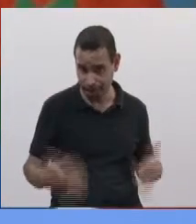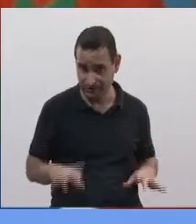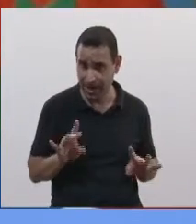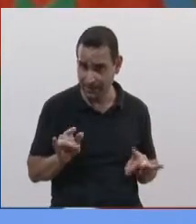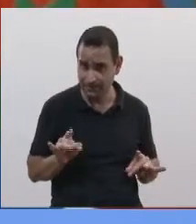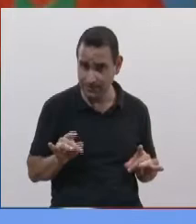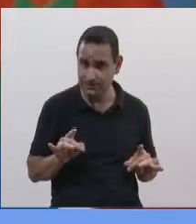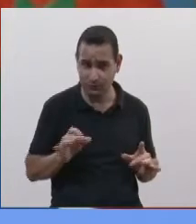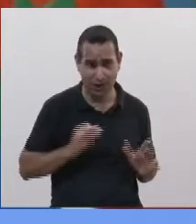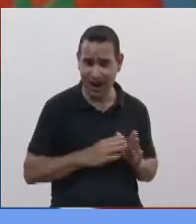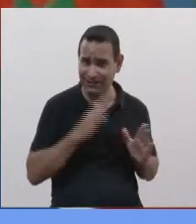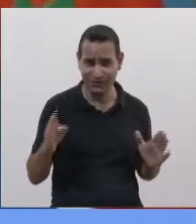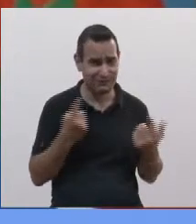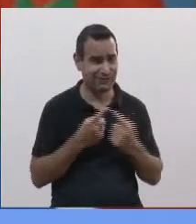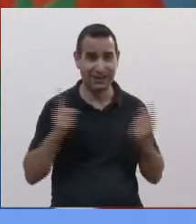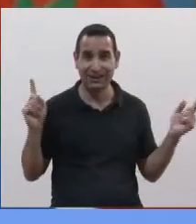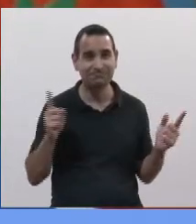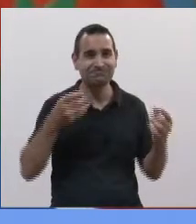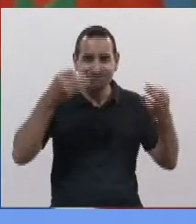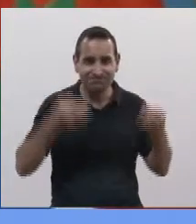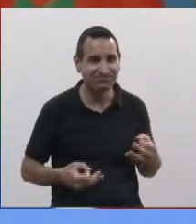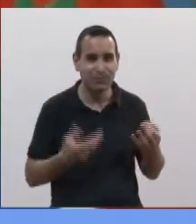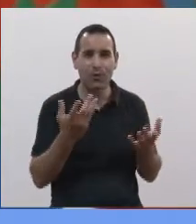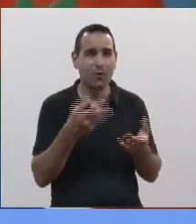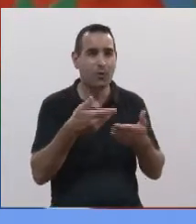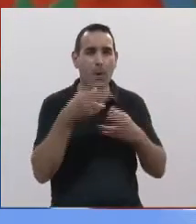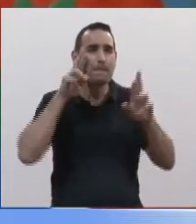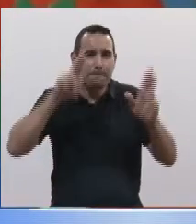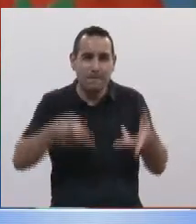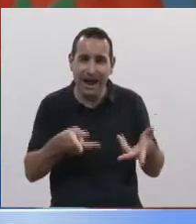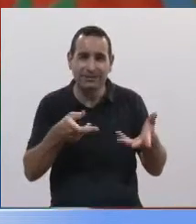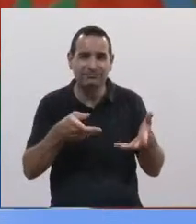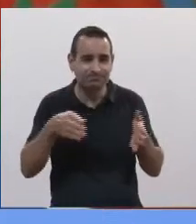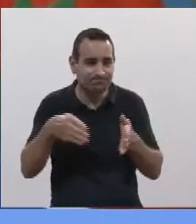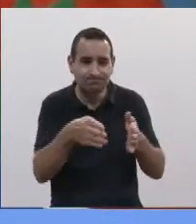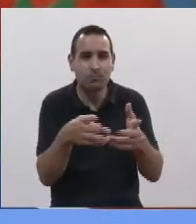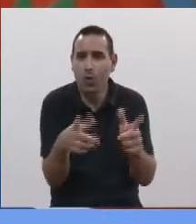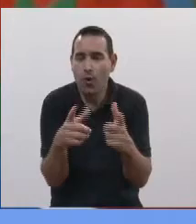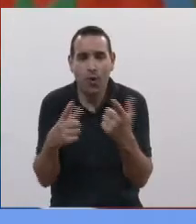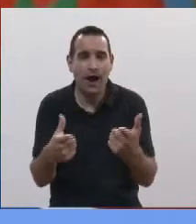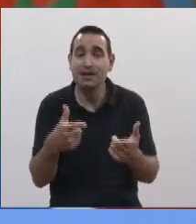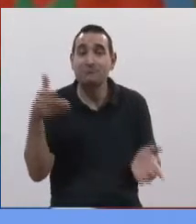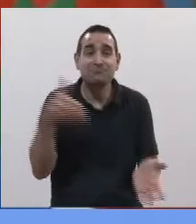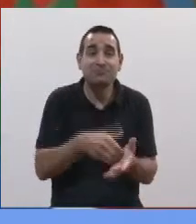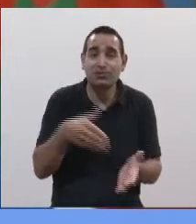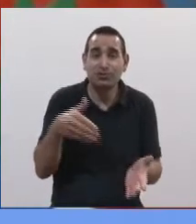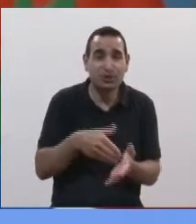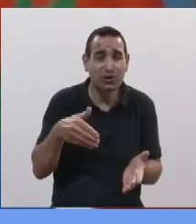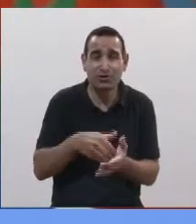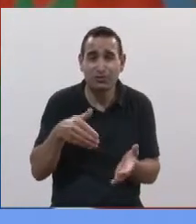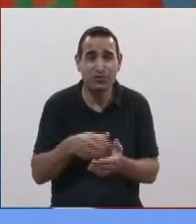año atípico, no tuvimos una hoja de ruta, nunca supimos los millones y millones